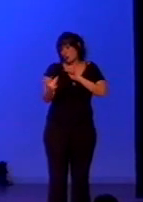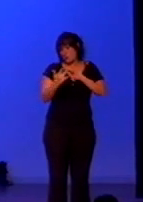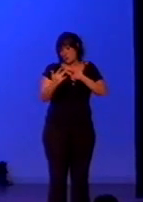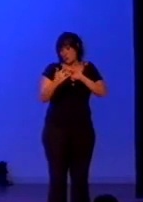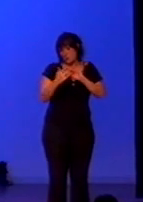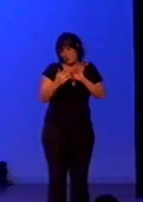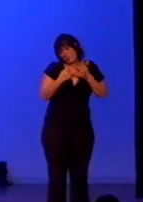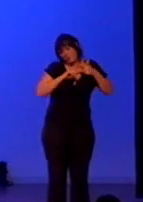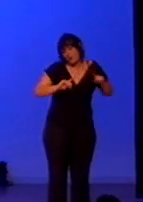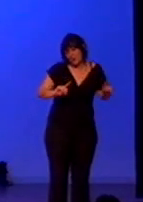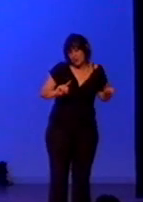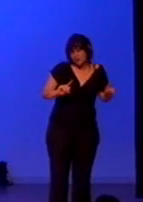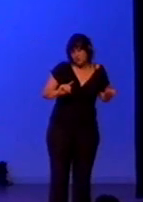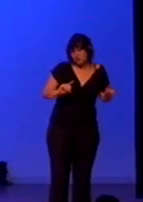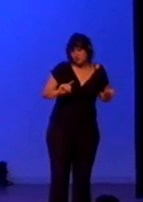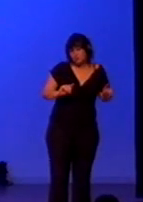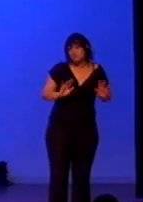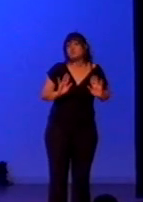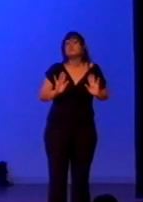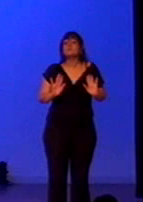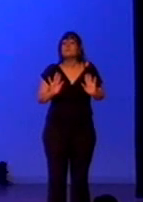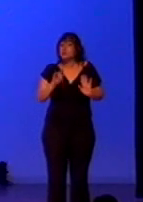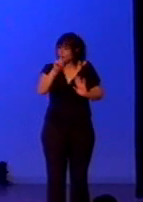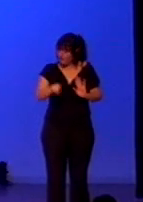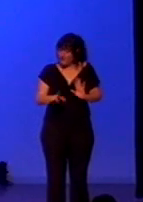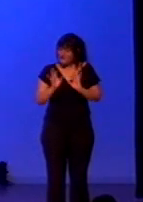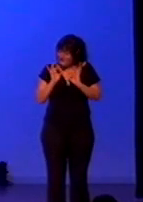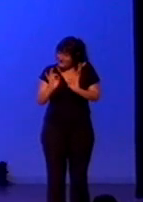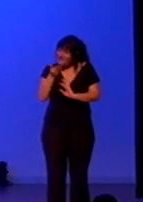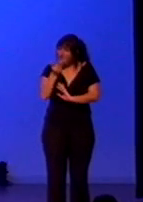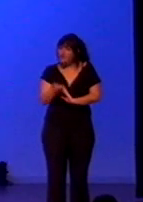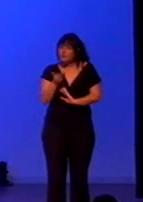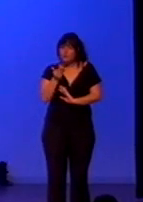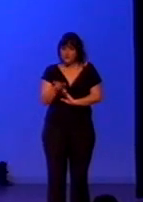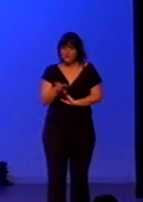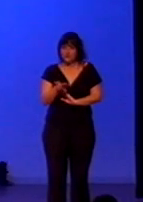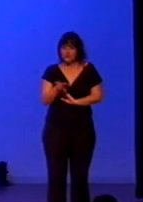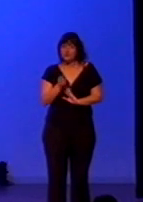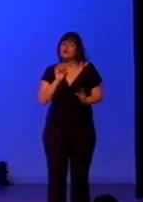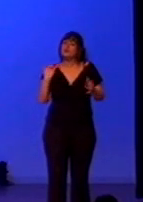alguien de forma distinta pero también y esto es lo importante debemos discutir